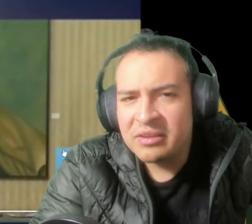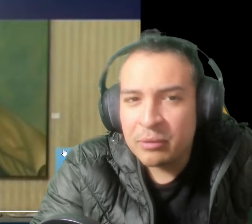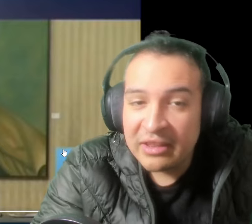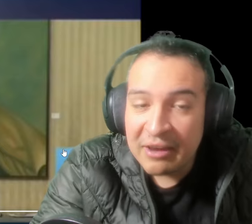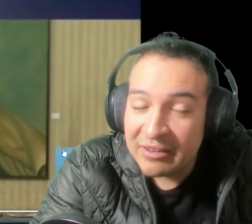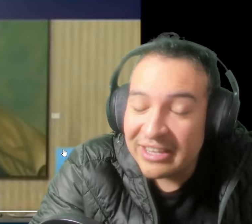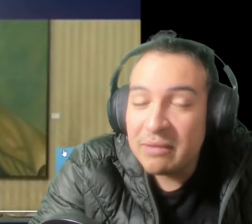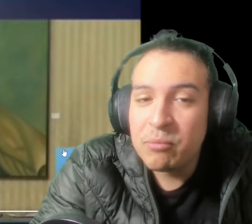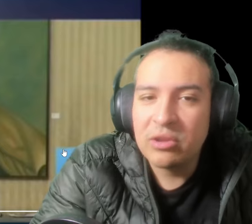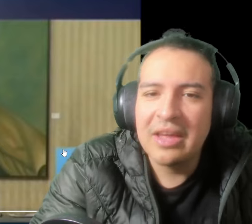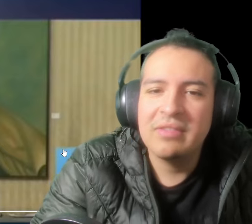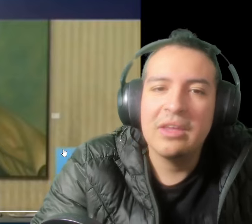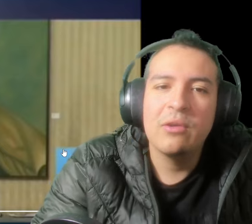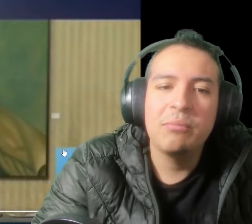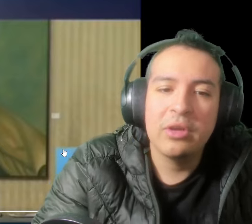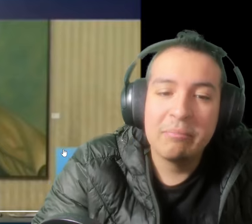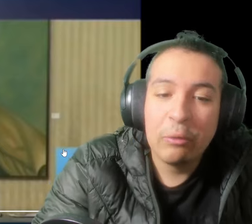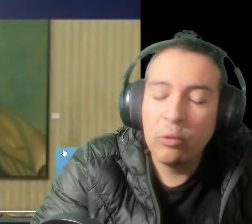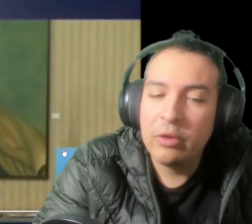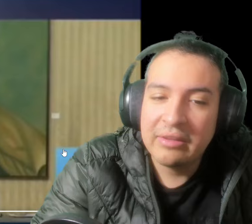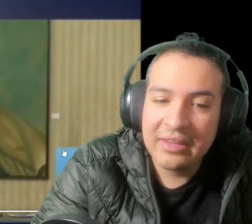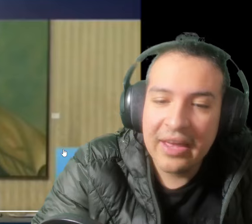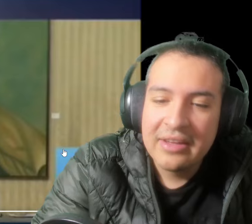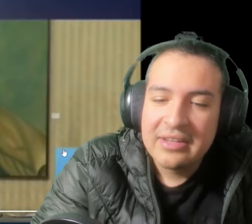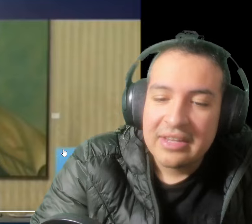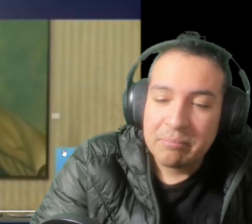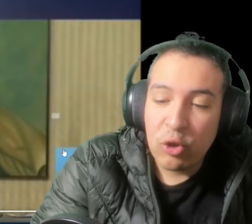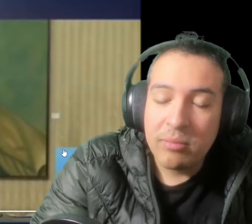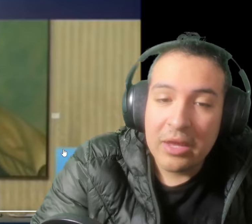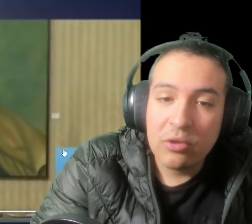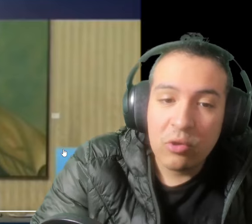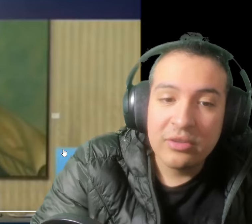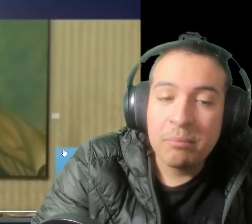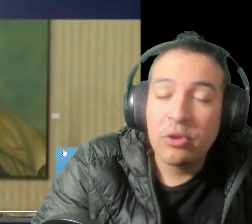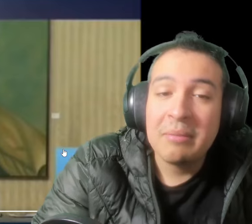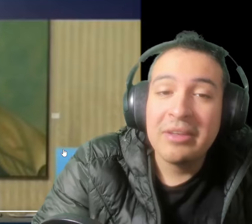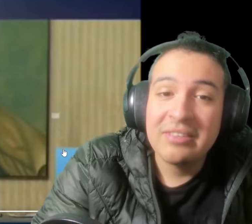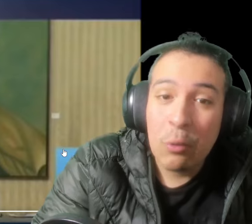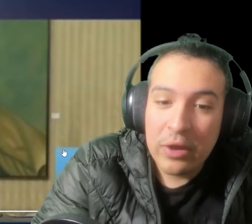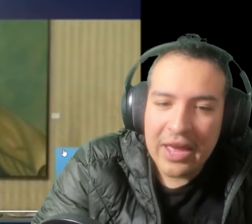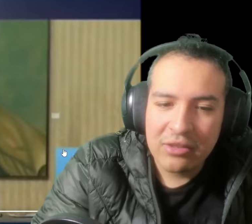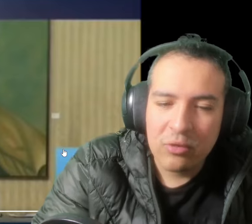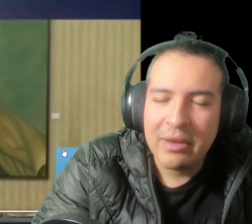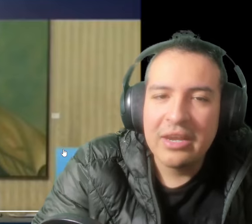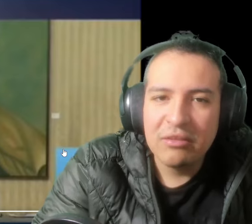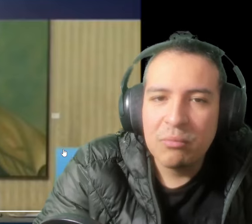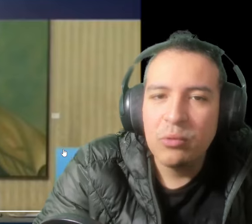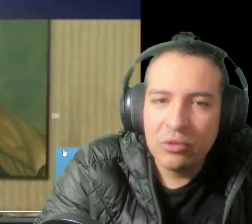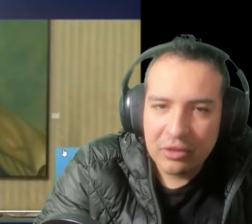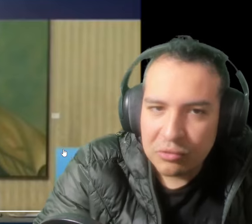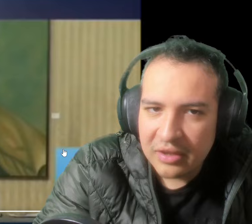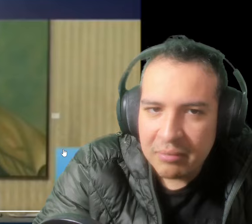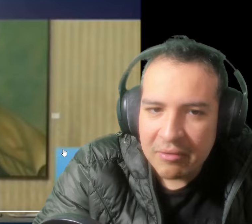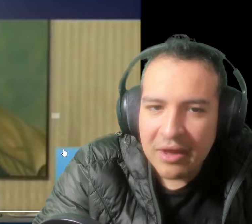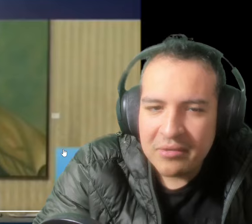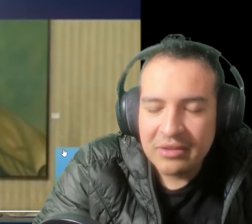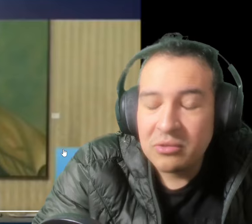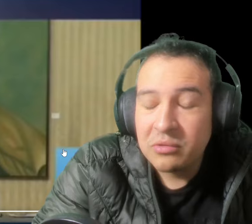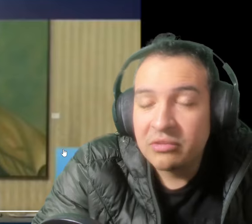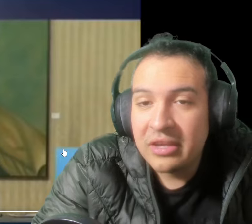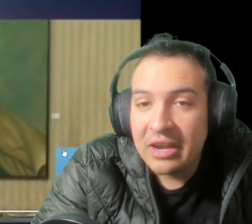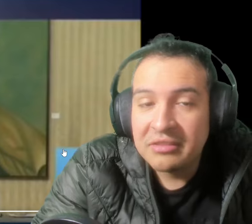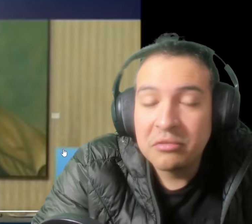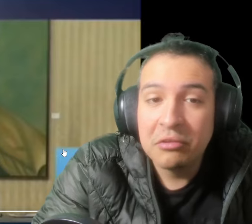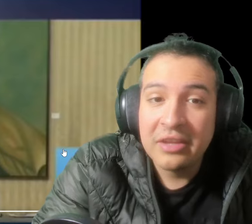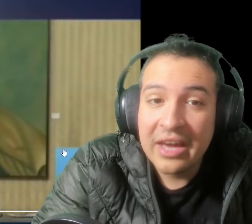en políticas bastante importante no porque maduro está prohibiendo cosas por temas de seguridad no imagínense un mundo donde todo se ha privado y